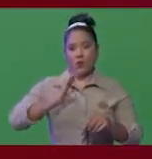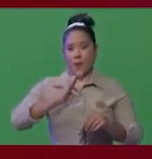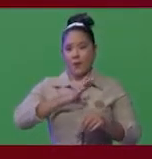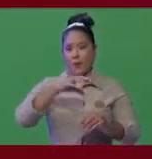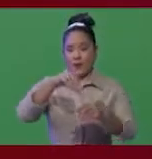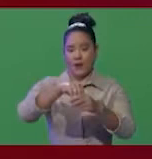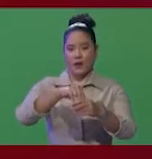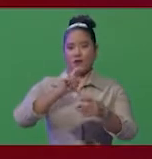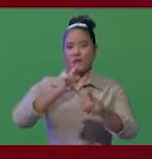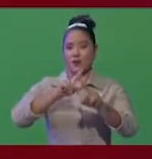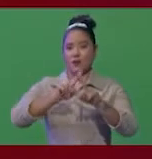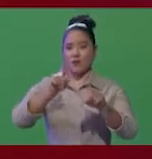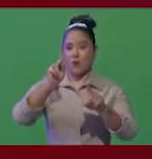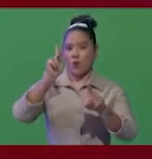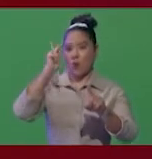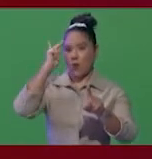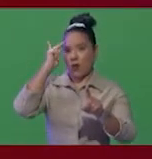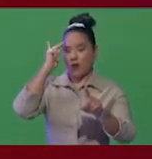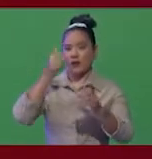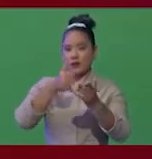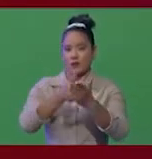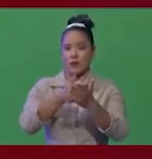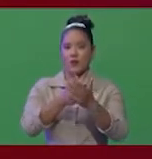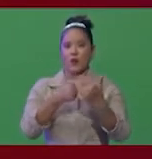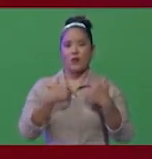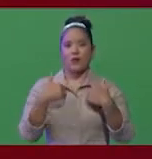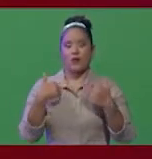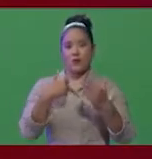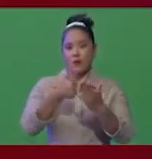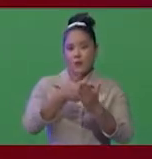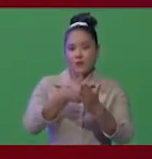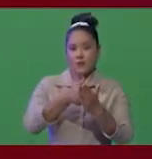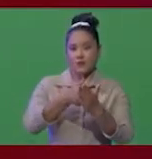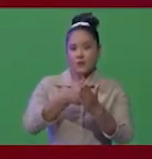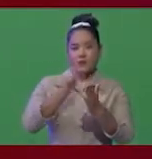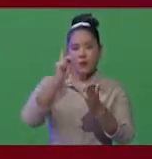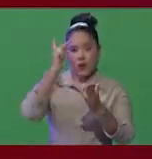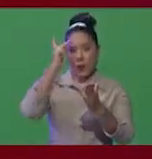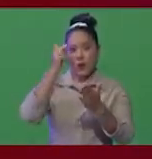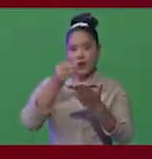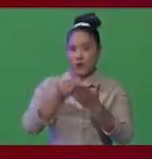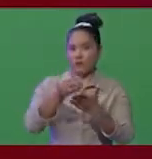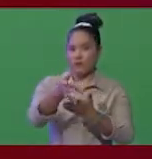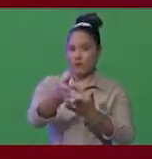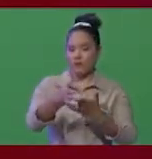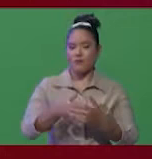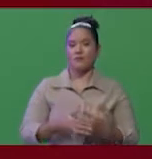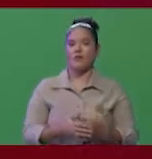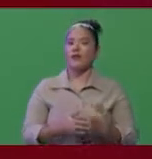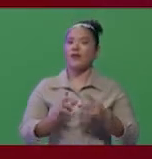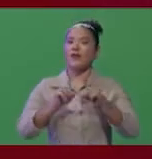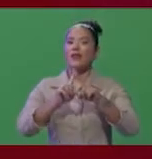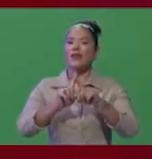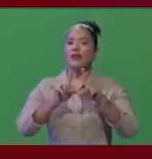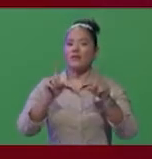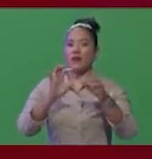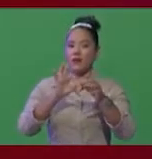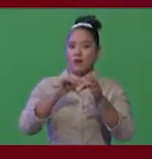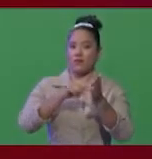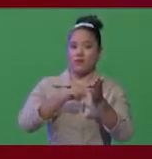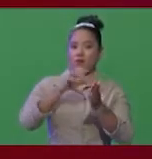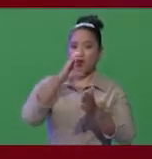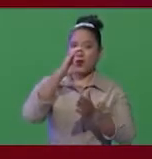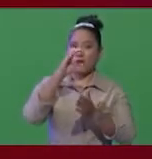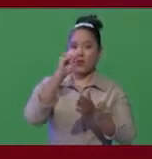diferencia es su política, que tenga en ese momento su política de crédito, que depende cómo le den el crédito. La diferencia de COPEMA a